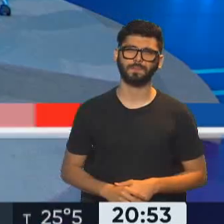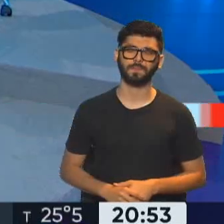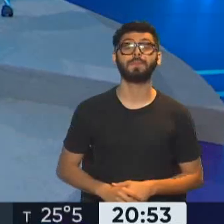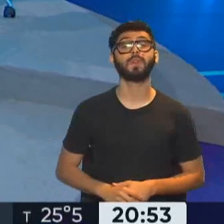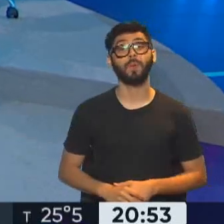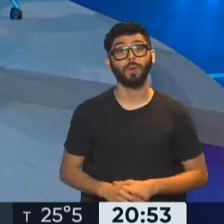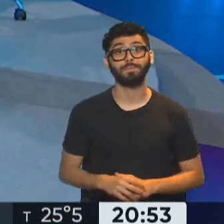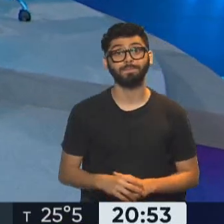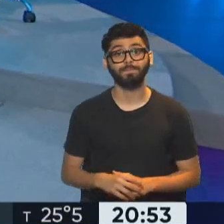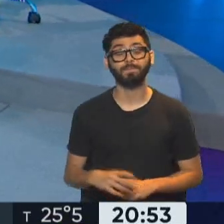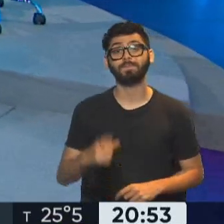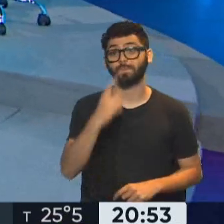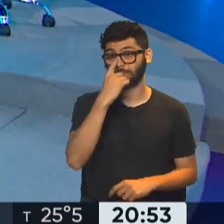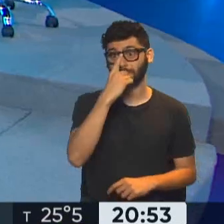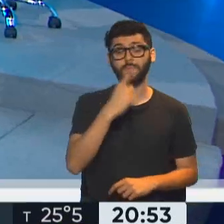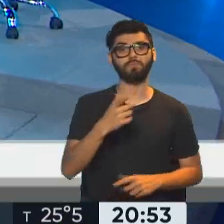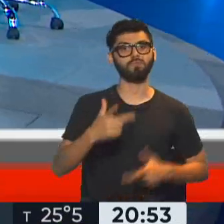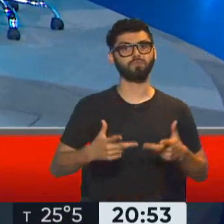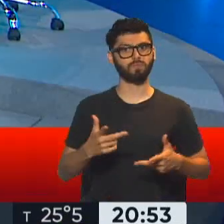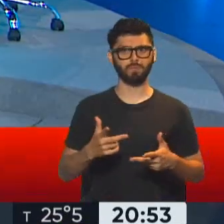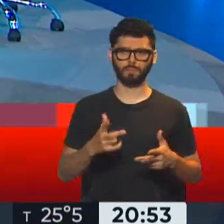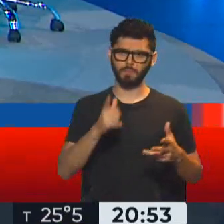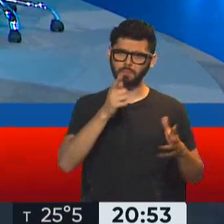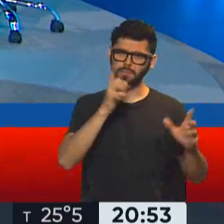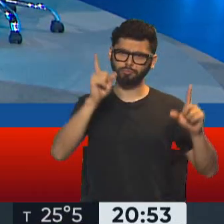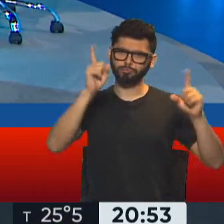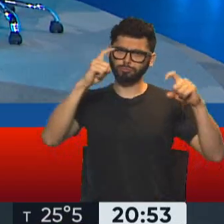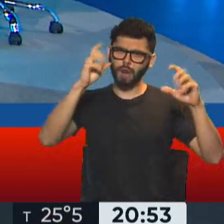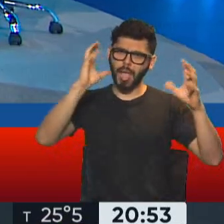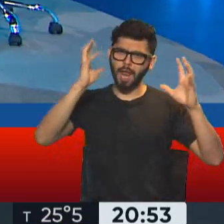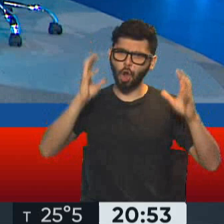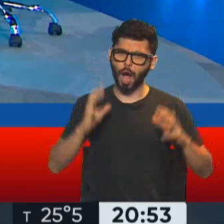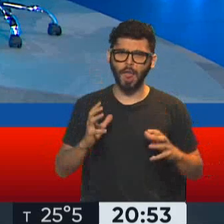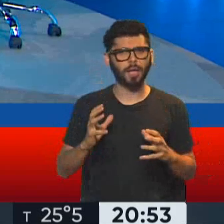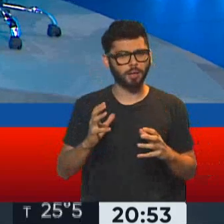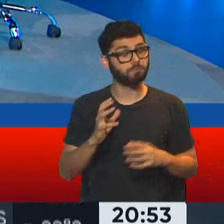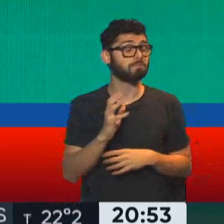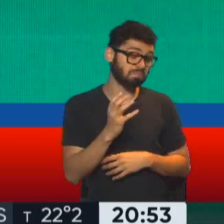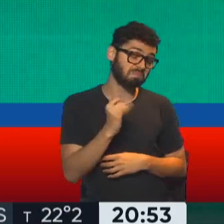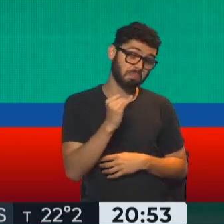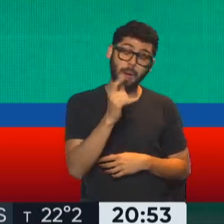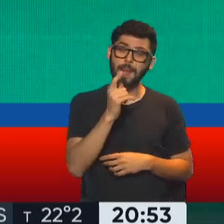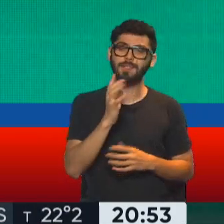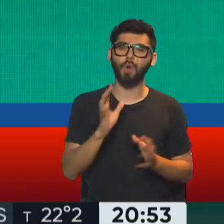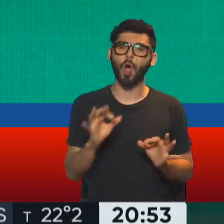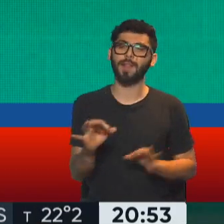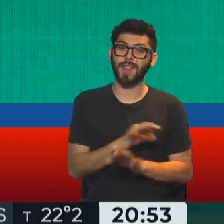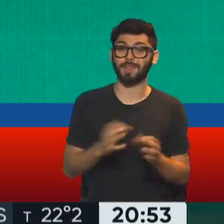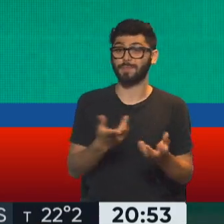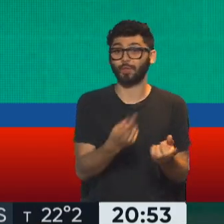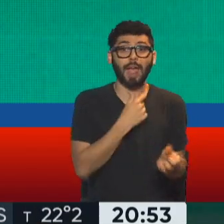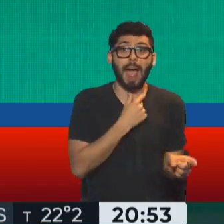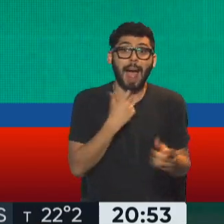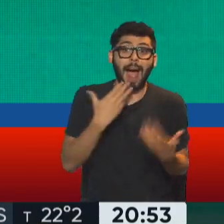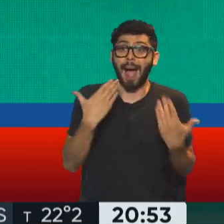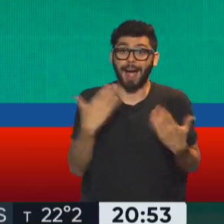Bueno, muy bien, en un tono enojado, podríamos decir, el de María Eugenia Vidal. Digamos que es una buena estrategia, ahí abrimos la mesa porque todos quieren hablar,